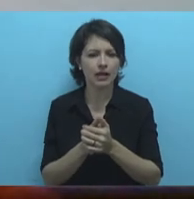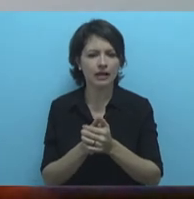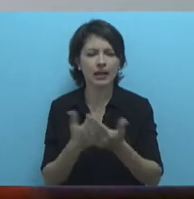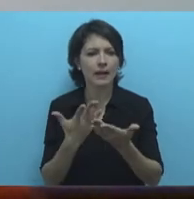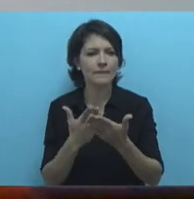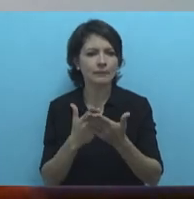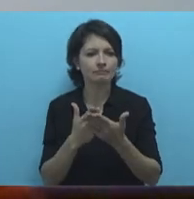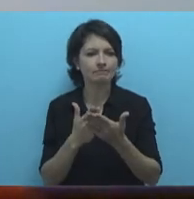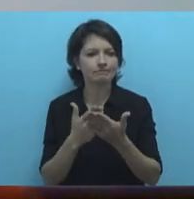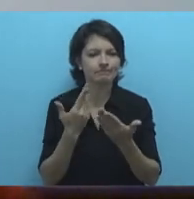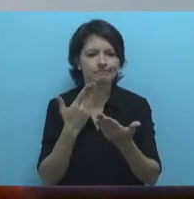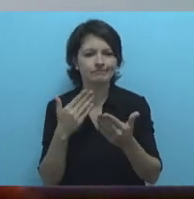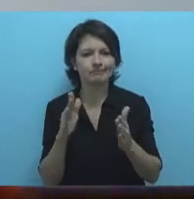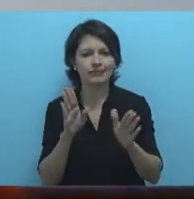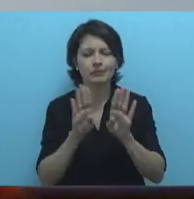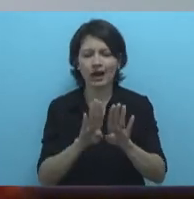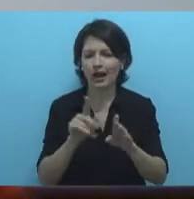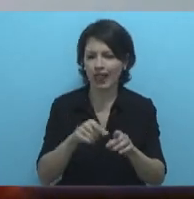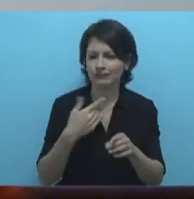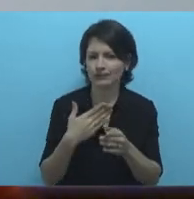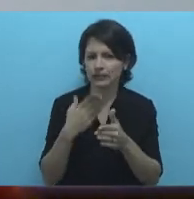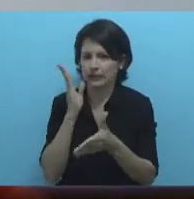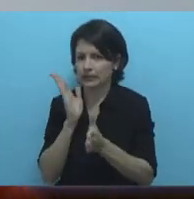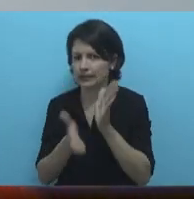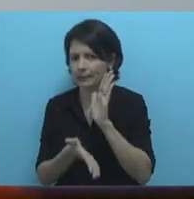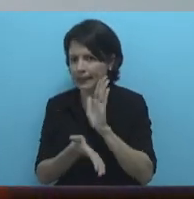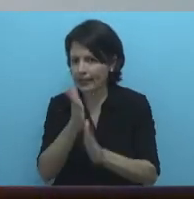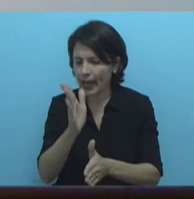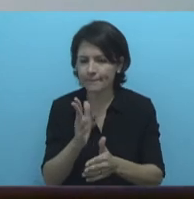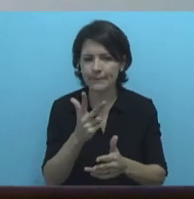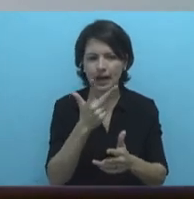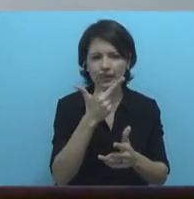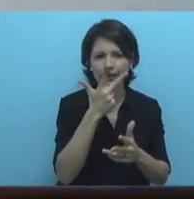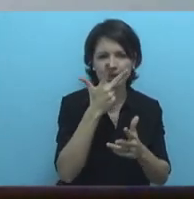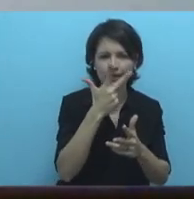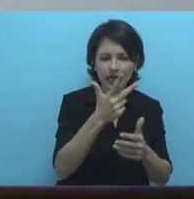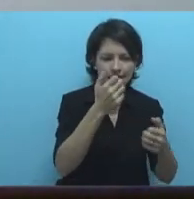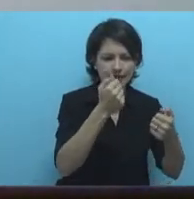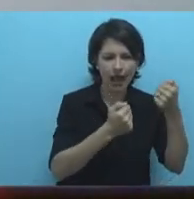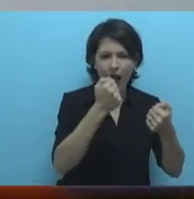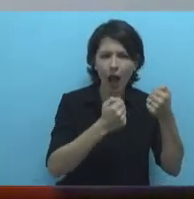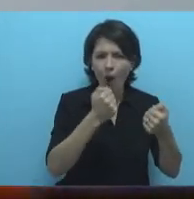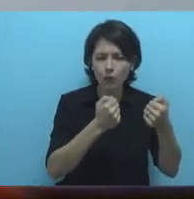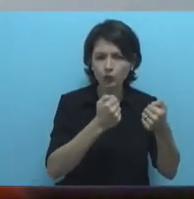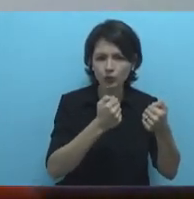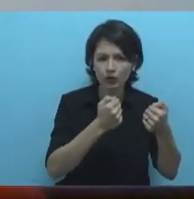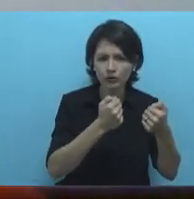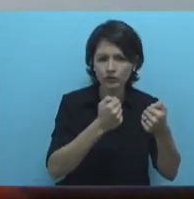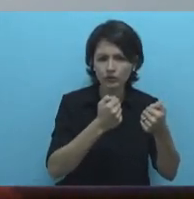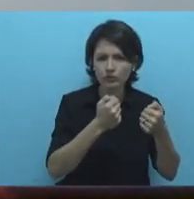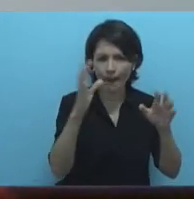producto de estos tres móviles del comando y acá empieza realmente los sucesos que son